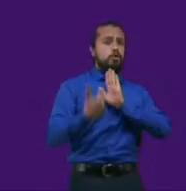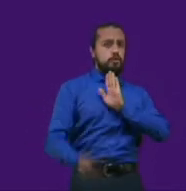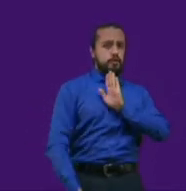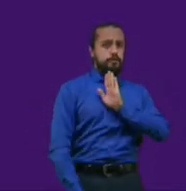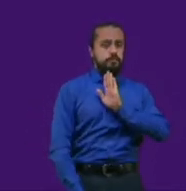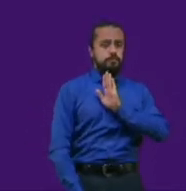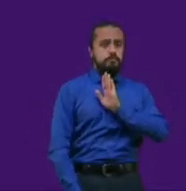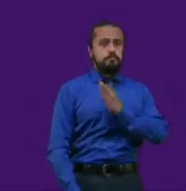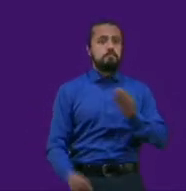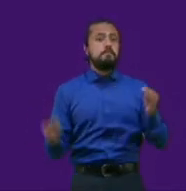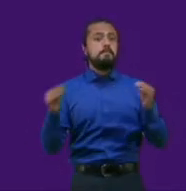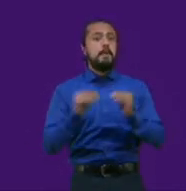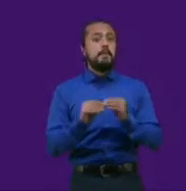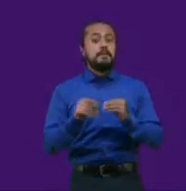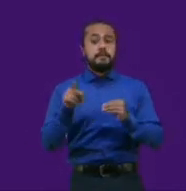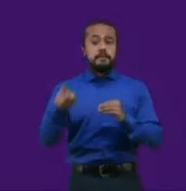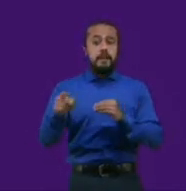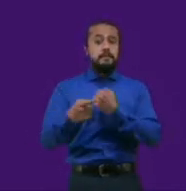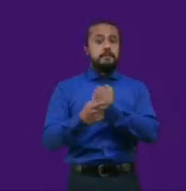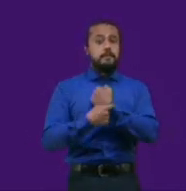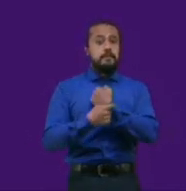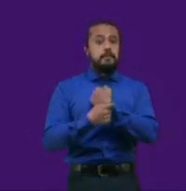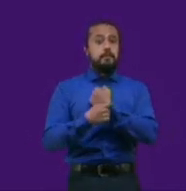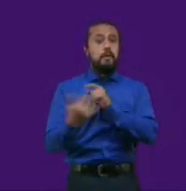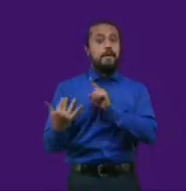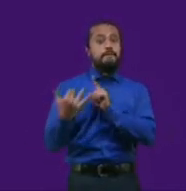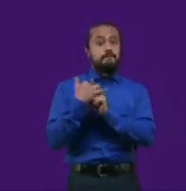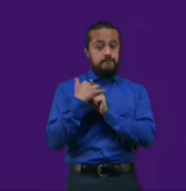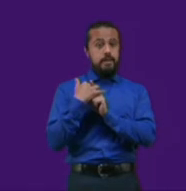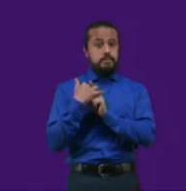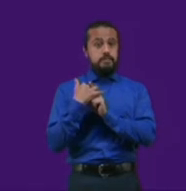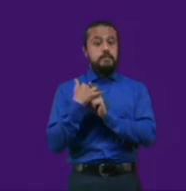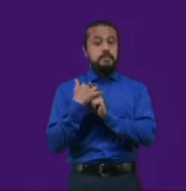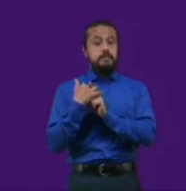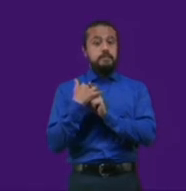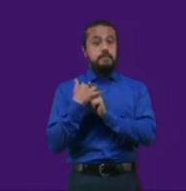es un factor que tenemos que lograr transformar.